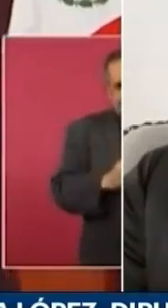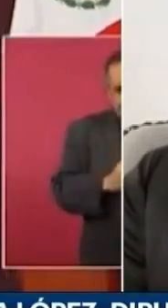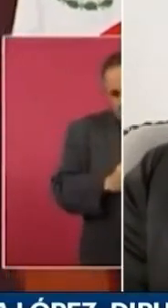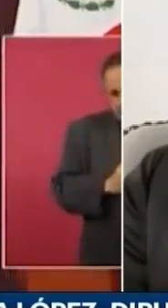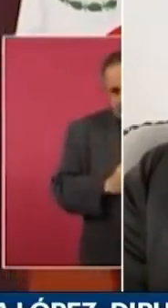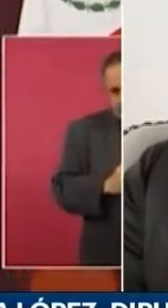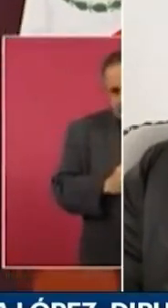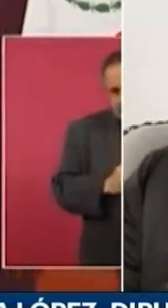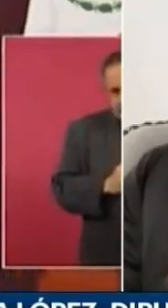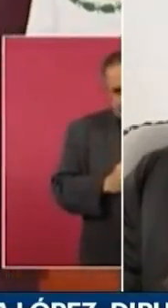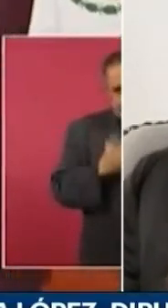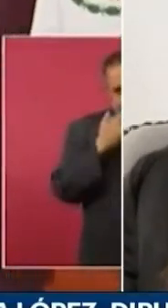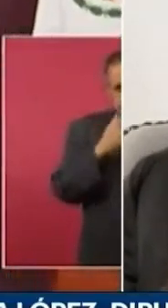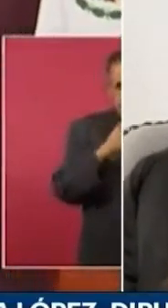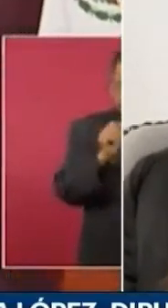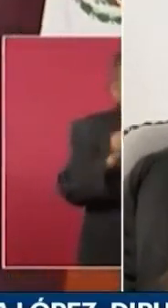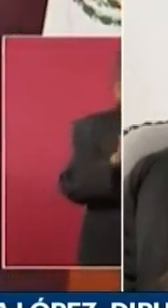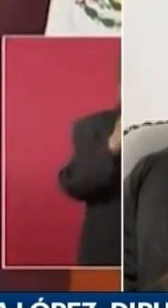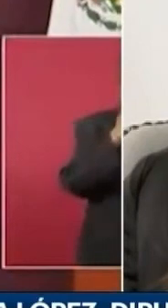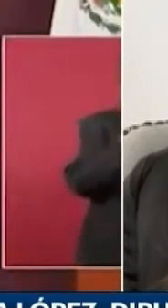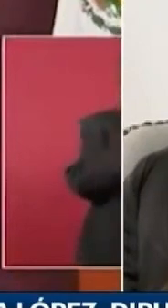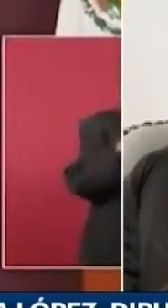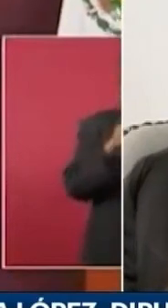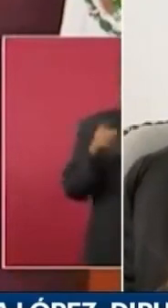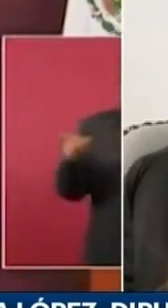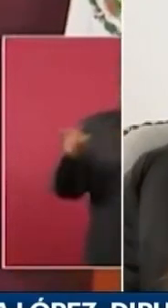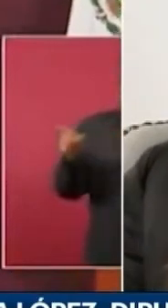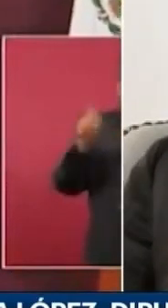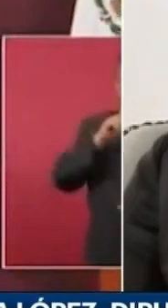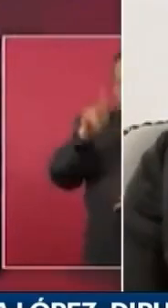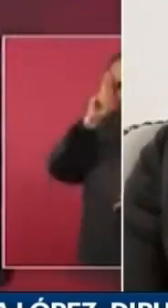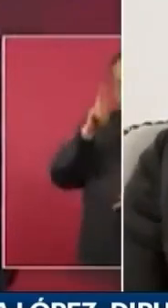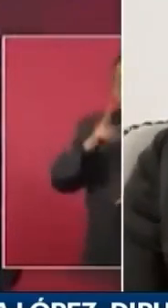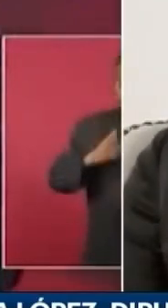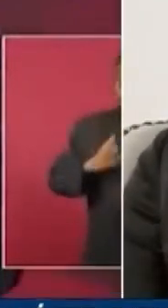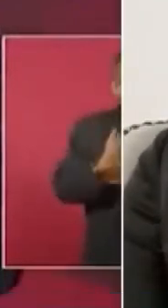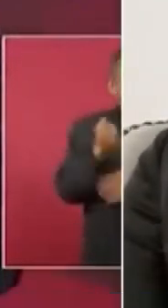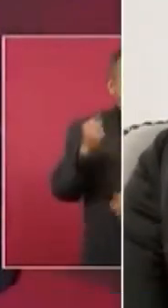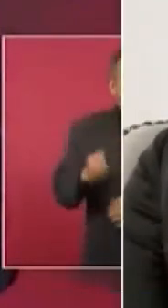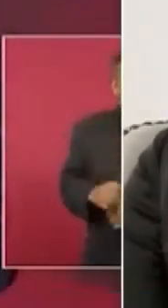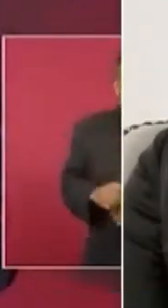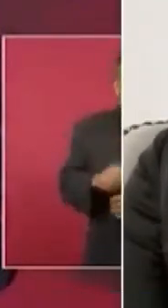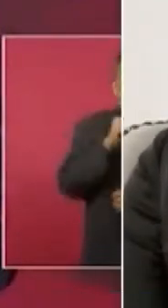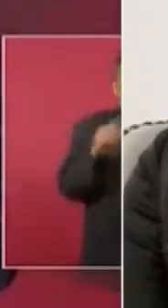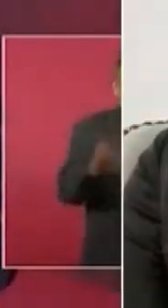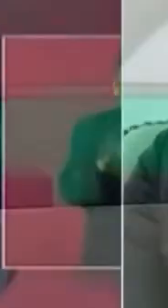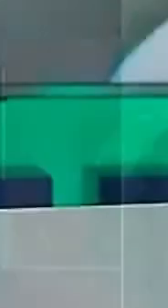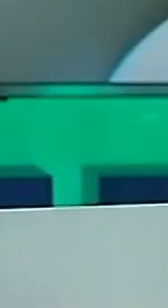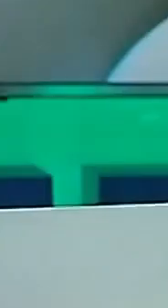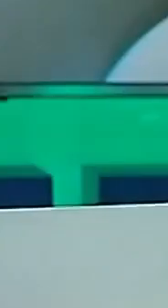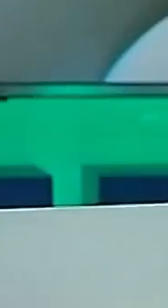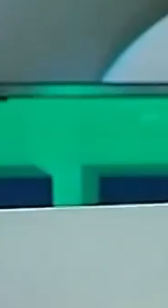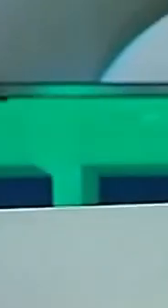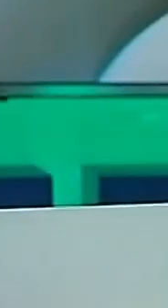ser un pilar para las reglas internacionales. Muchas gracias. Muchas gracias. Muy buenos días. Seguimos actualizando la información aquí en DNews.